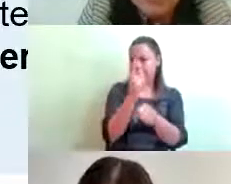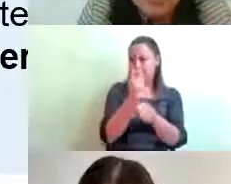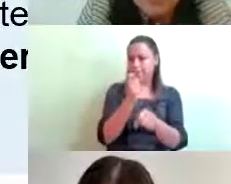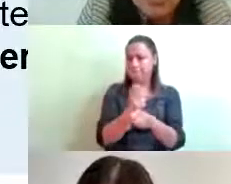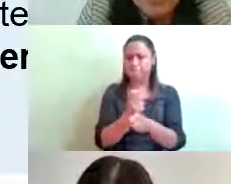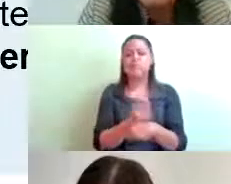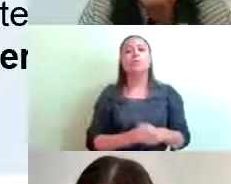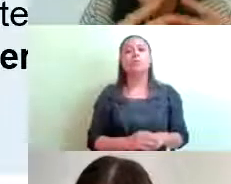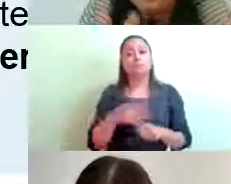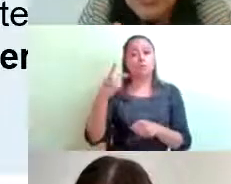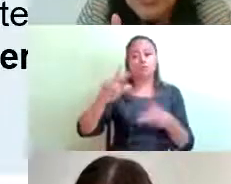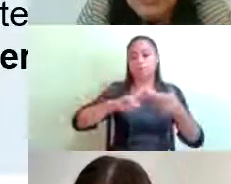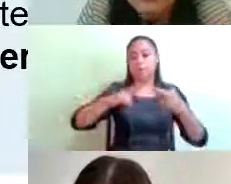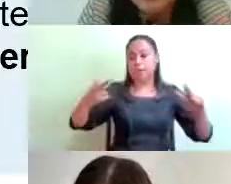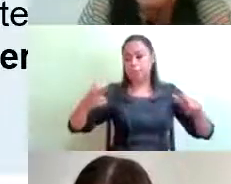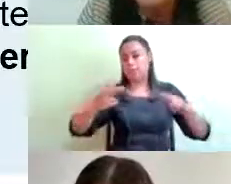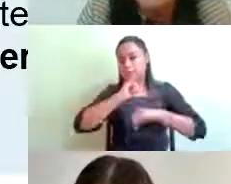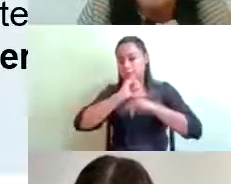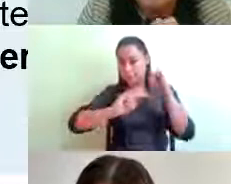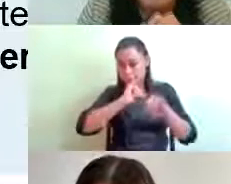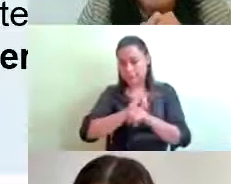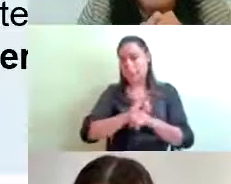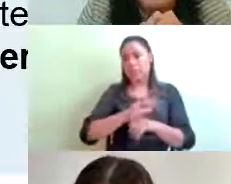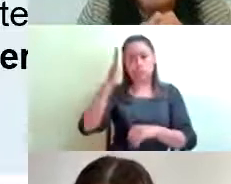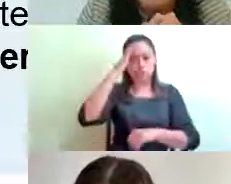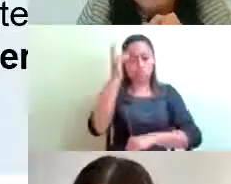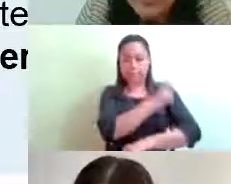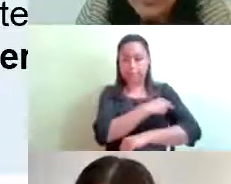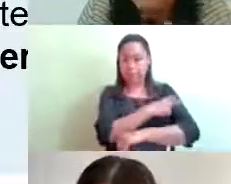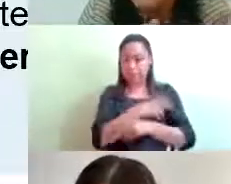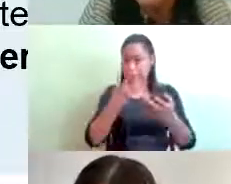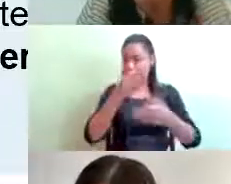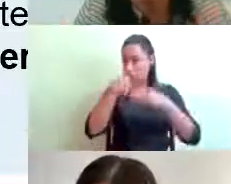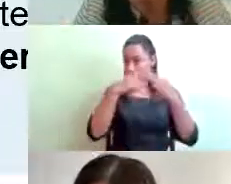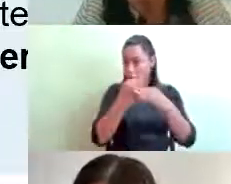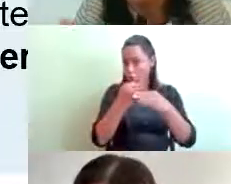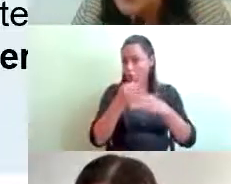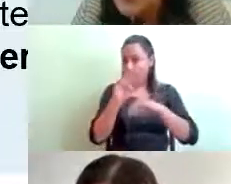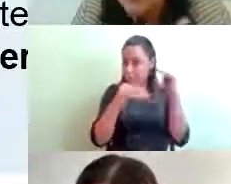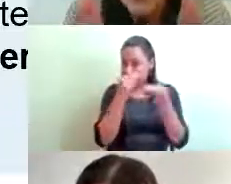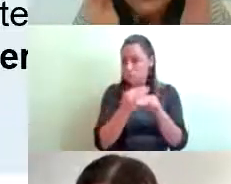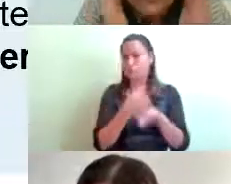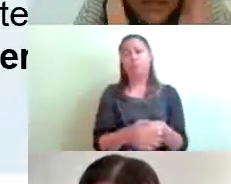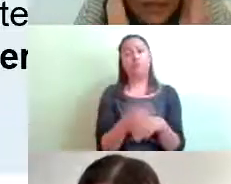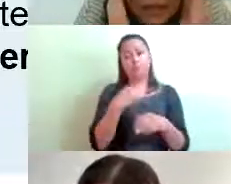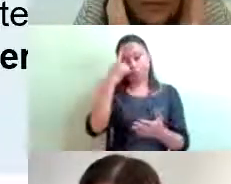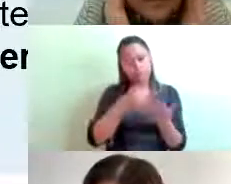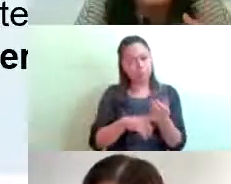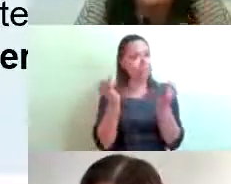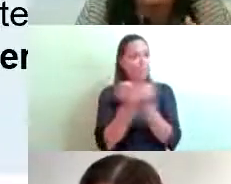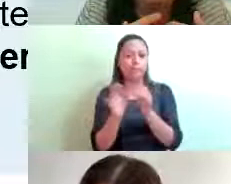relaciones internacionales y de su liderazgo global, ¿no? Yo creo, y bueno, la Unión Europea